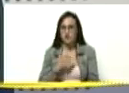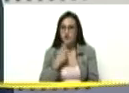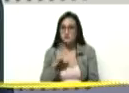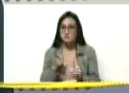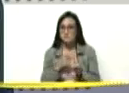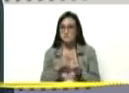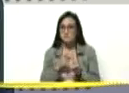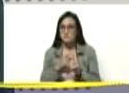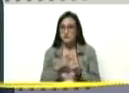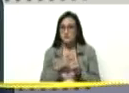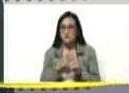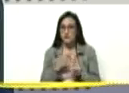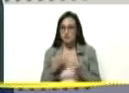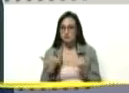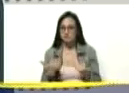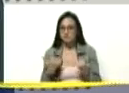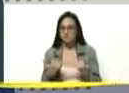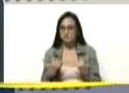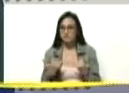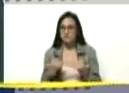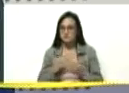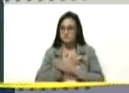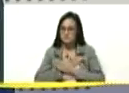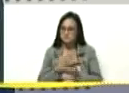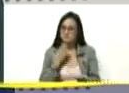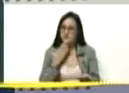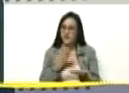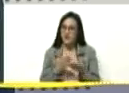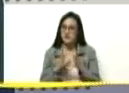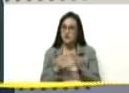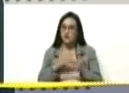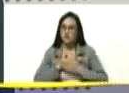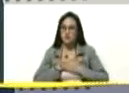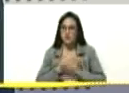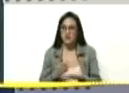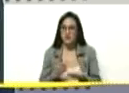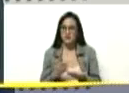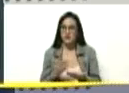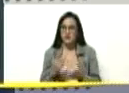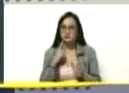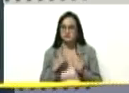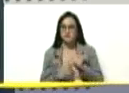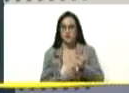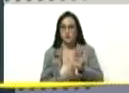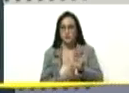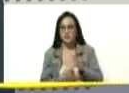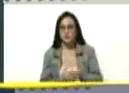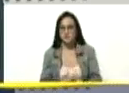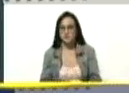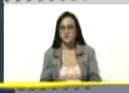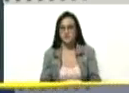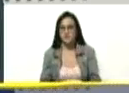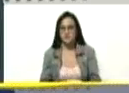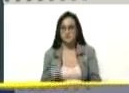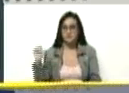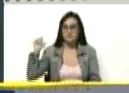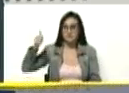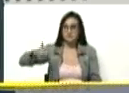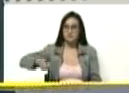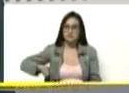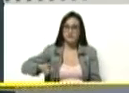primeramente que estamos en total gratitud por toda la solidaridad que nos han mostrado. Over so many decades. Durante